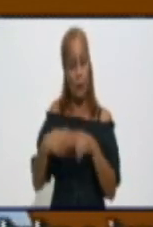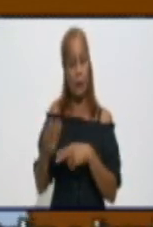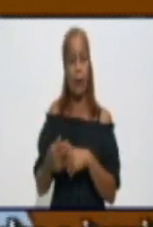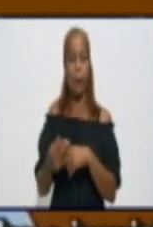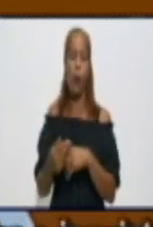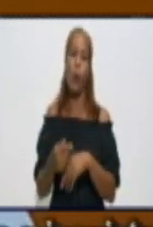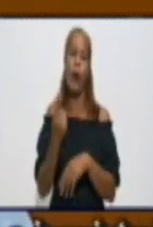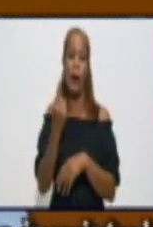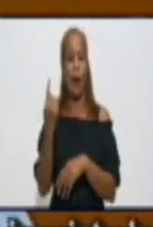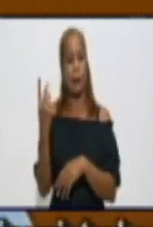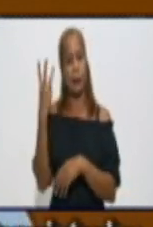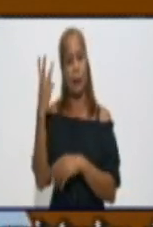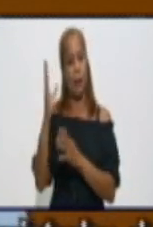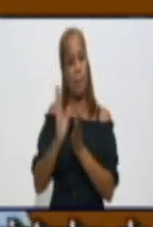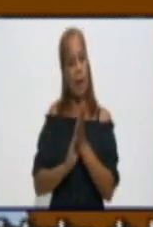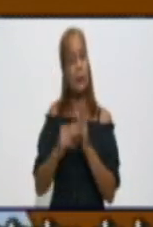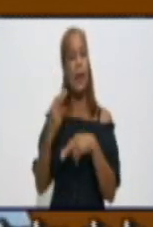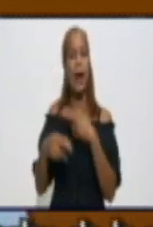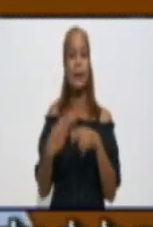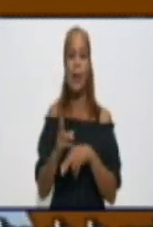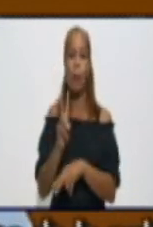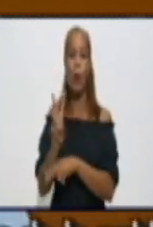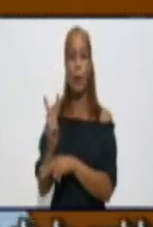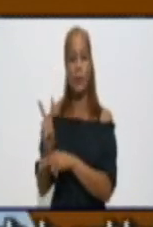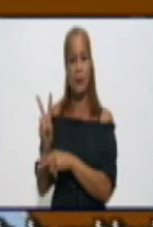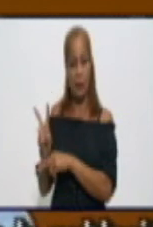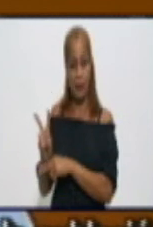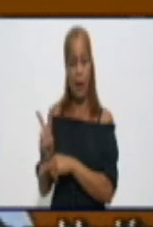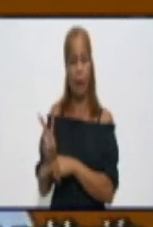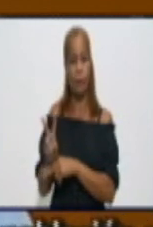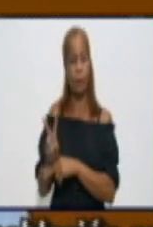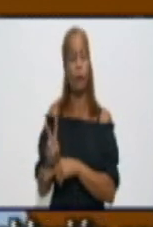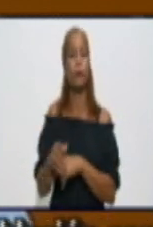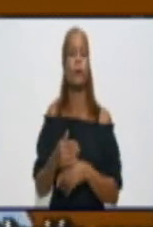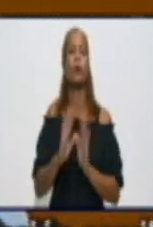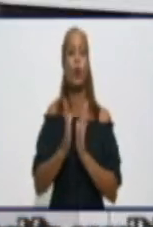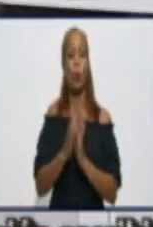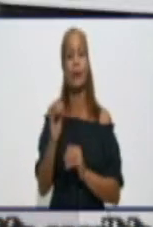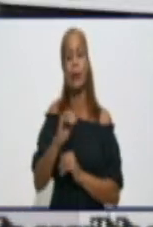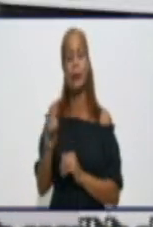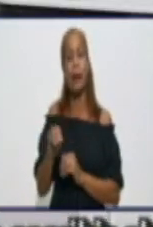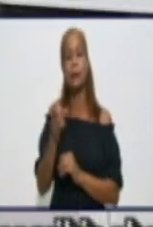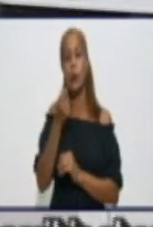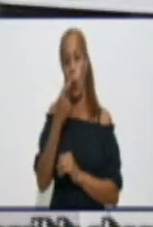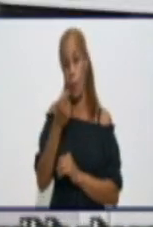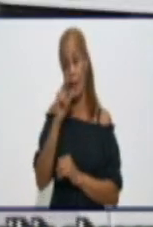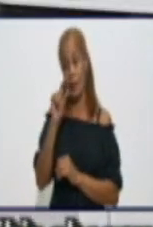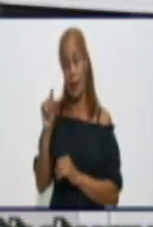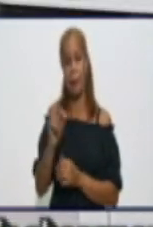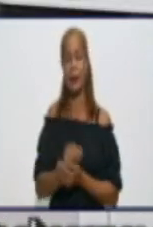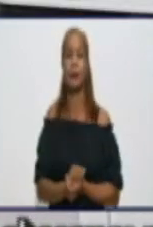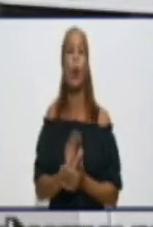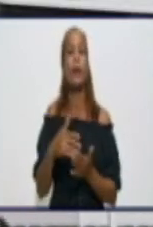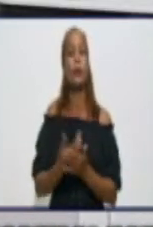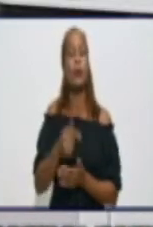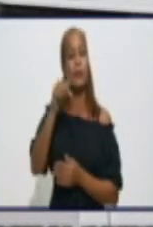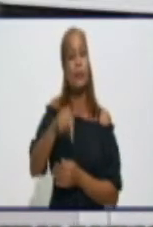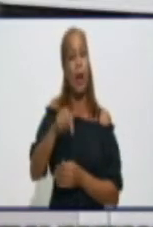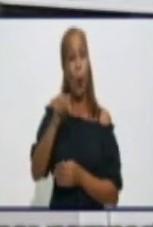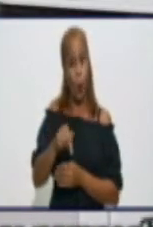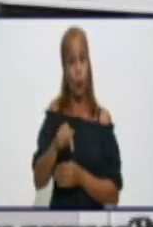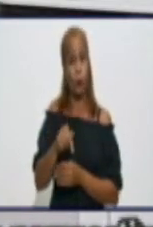3 meses visitamos todas las tiendas del pueblo que están dentro del ciclo de distribución de medicamentos. Hoy nuestro panel